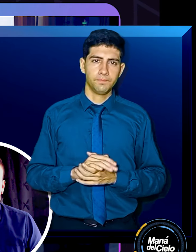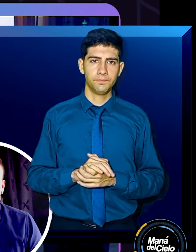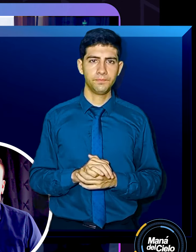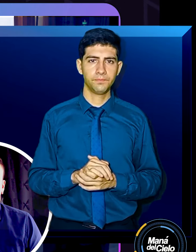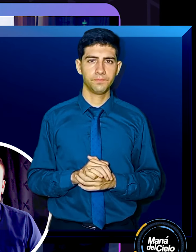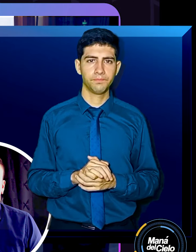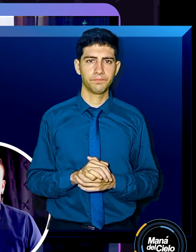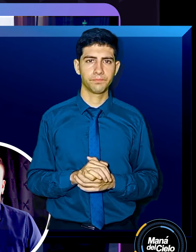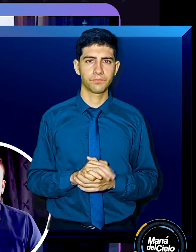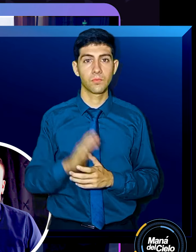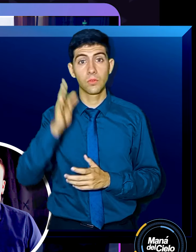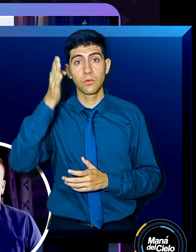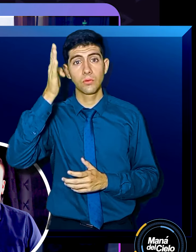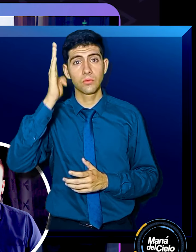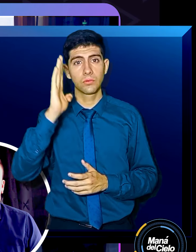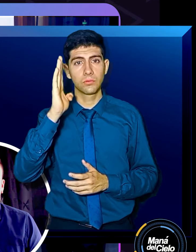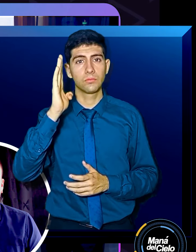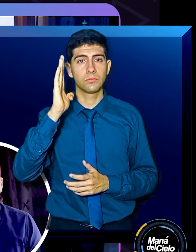Dios